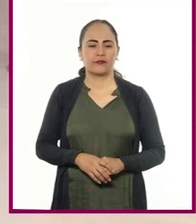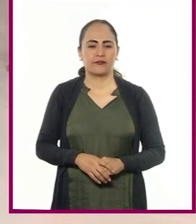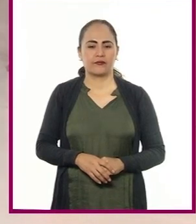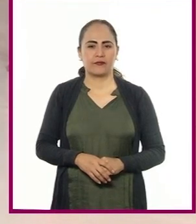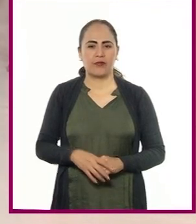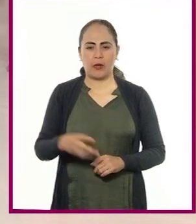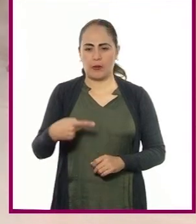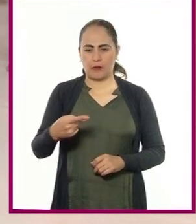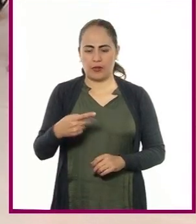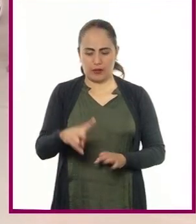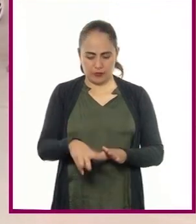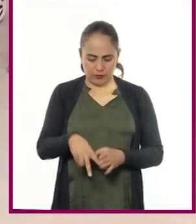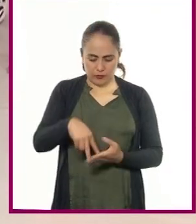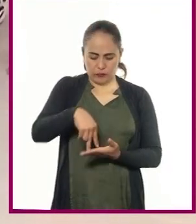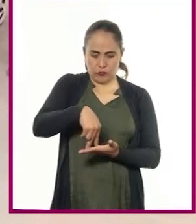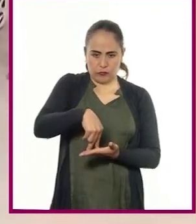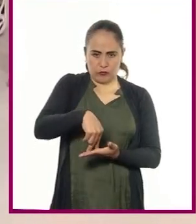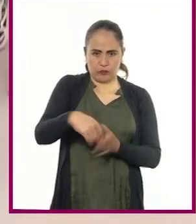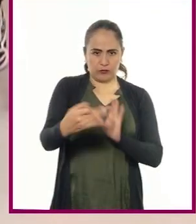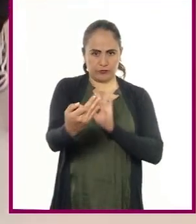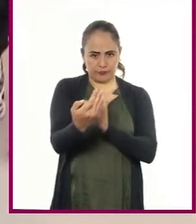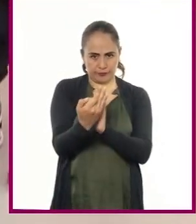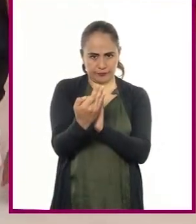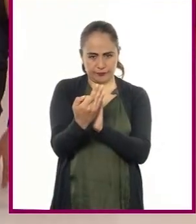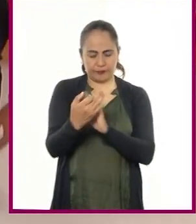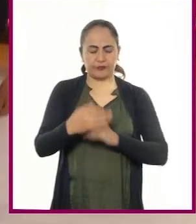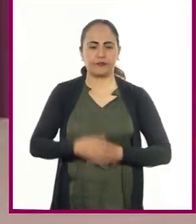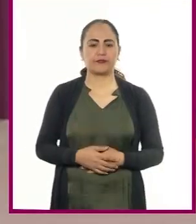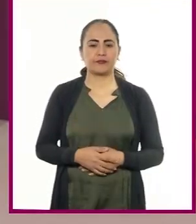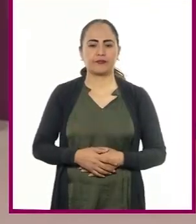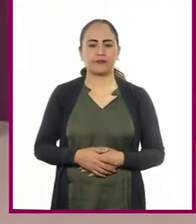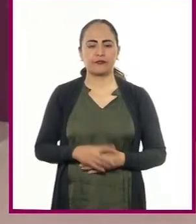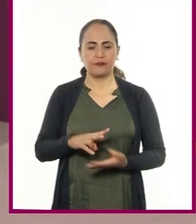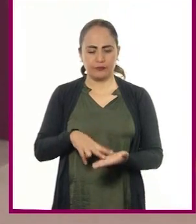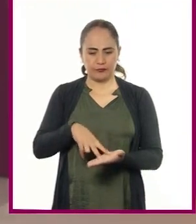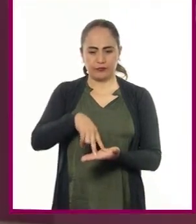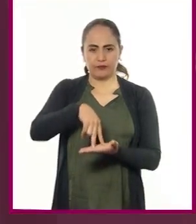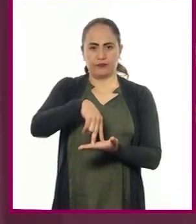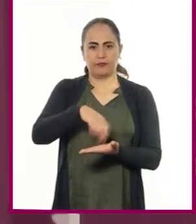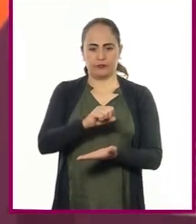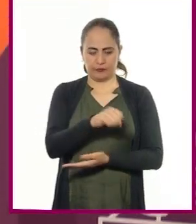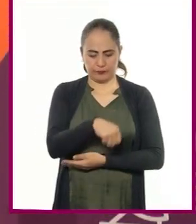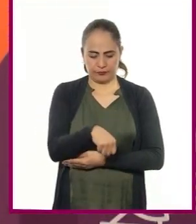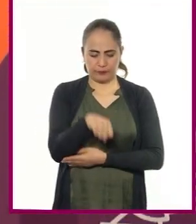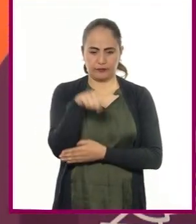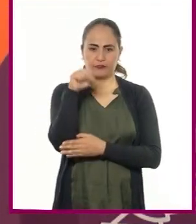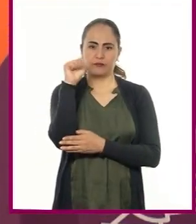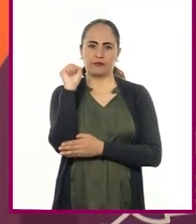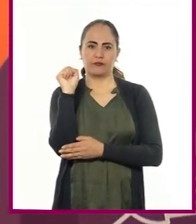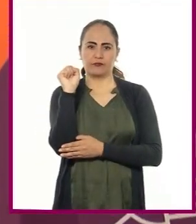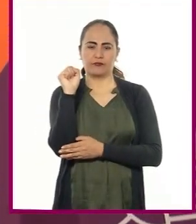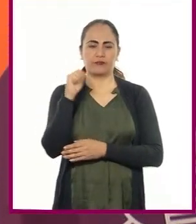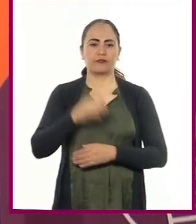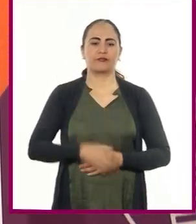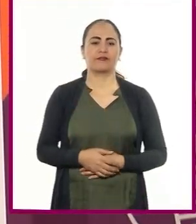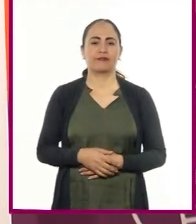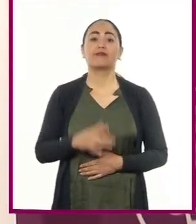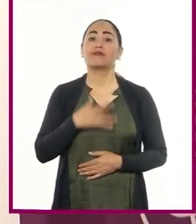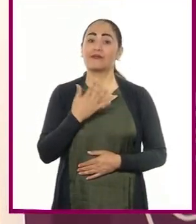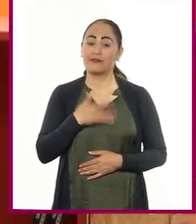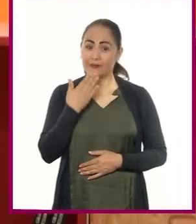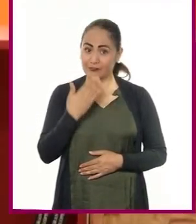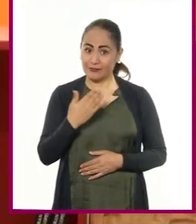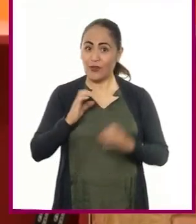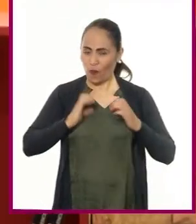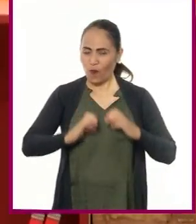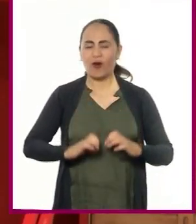Recogemos piernas. Vamos hacia el frente. Y subimos poco a poco. Perfecto. ¿Cómo se sienten? ¿Ya más relajados?